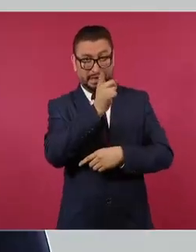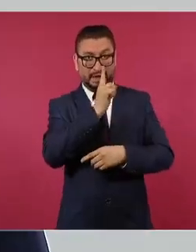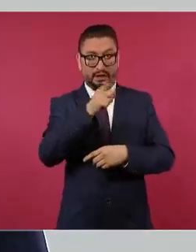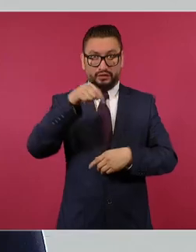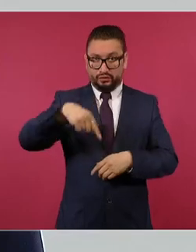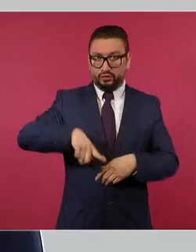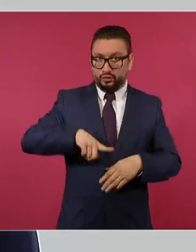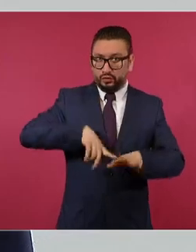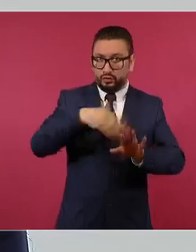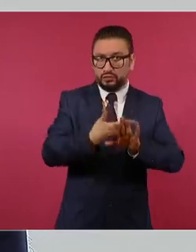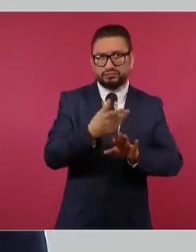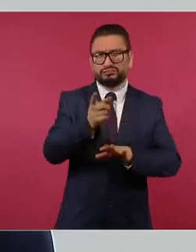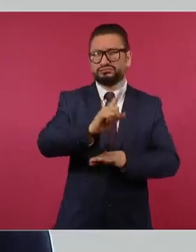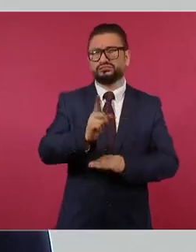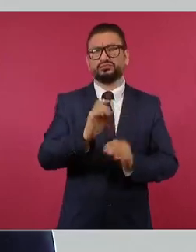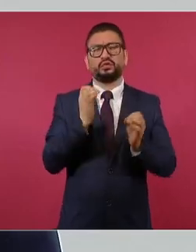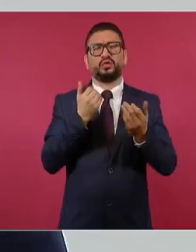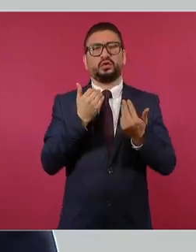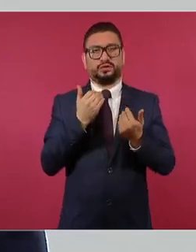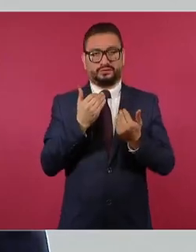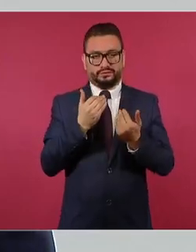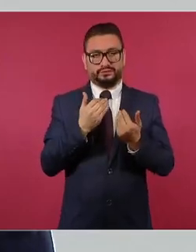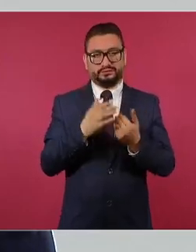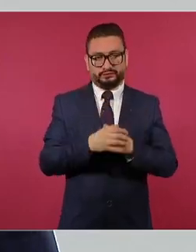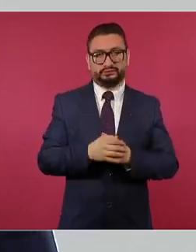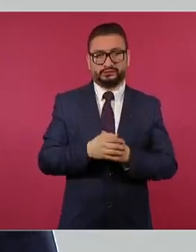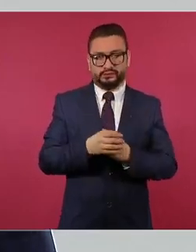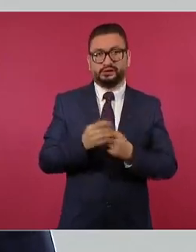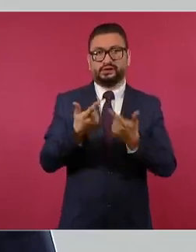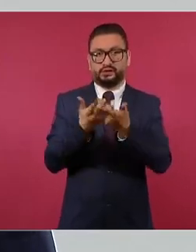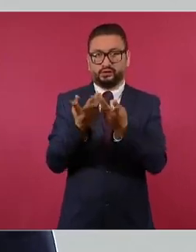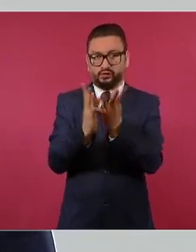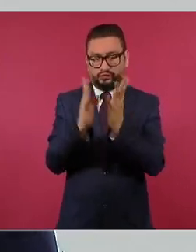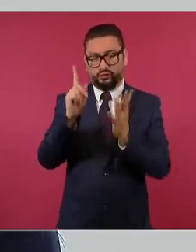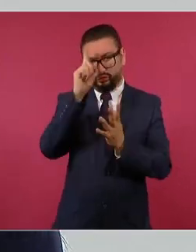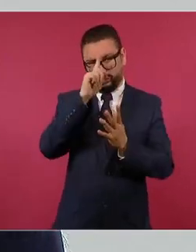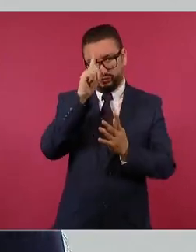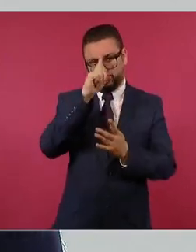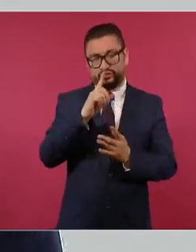disentir. El Consejo de la Judicatura Federal